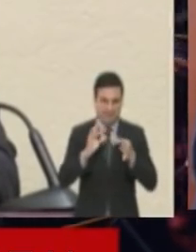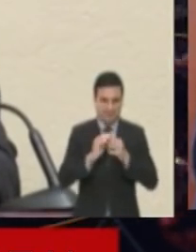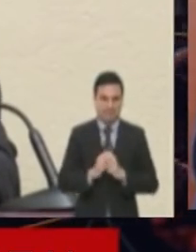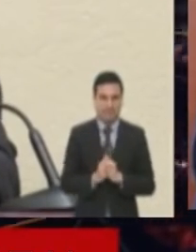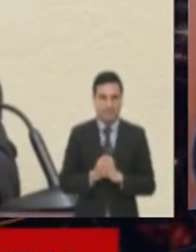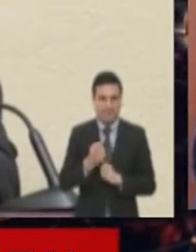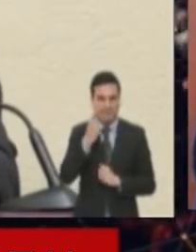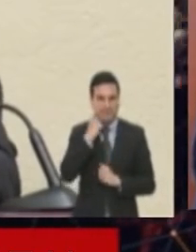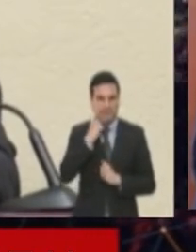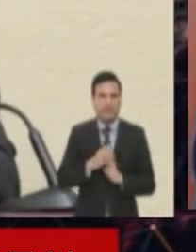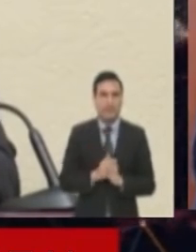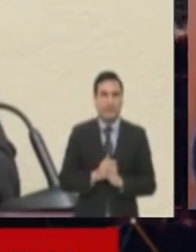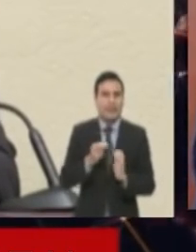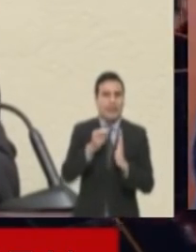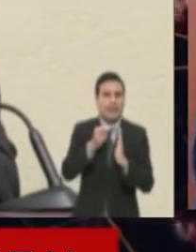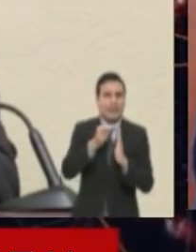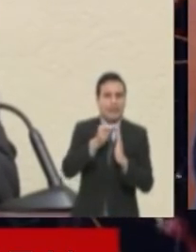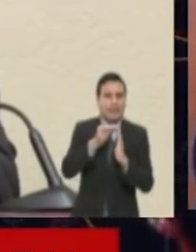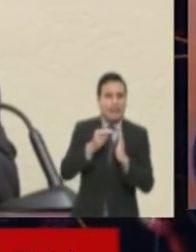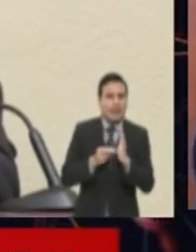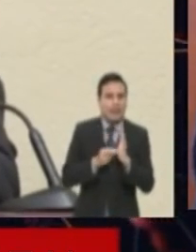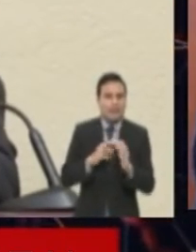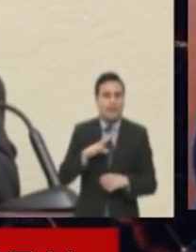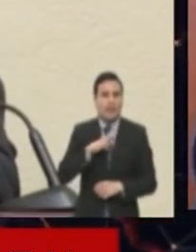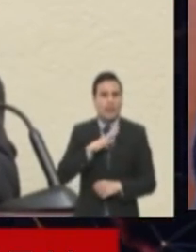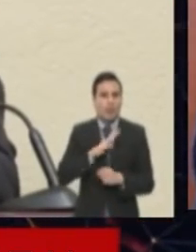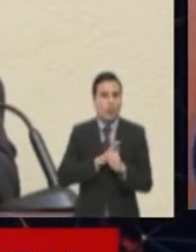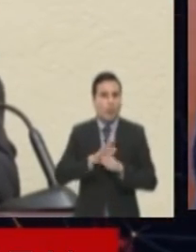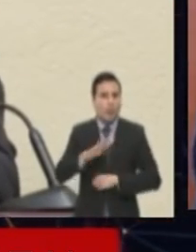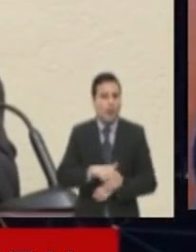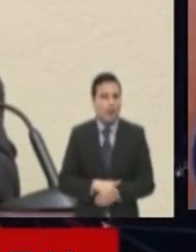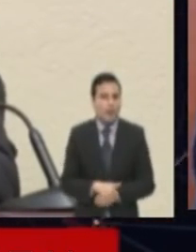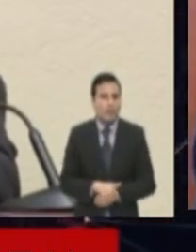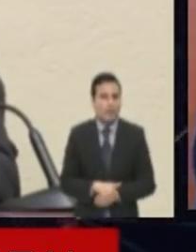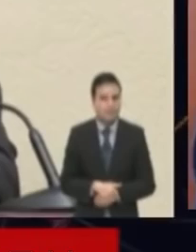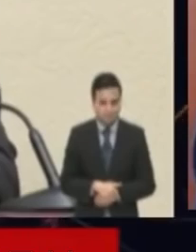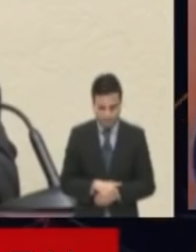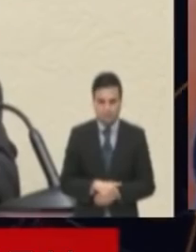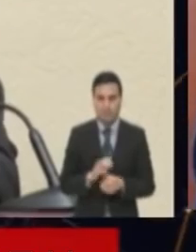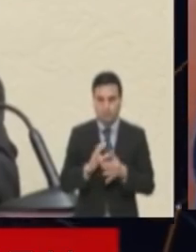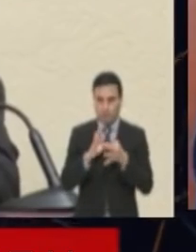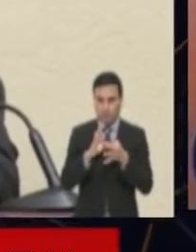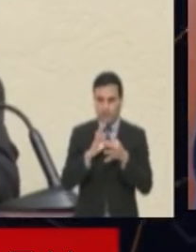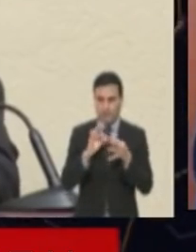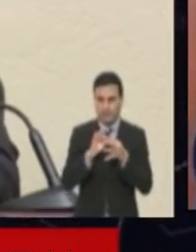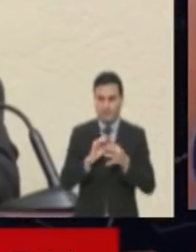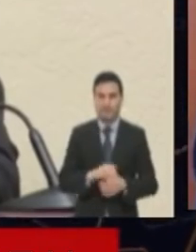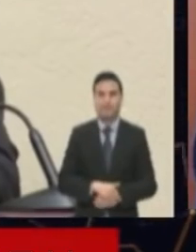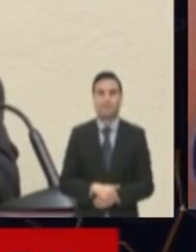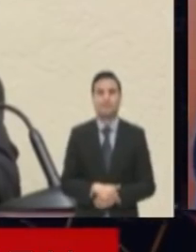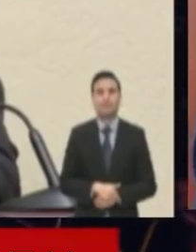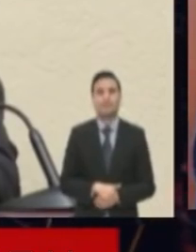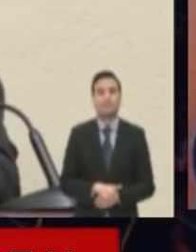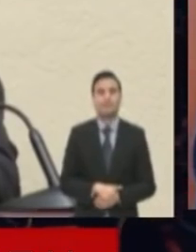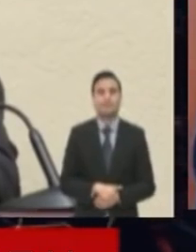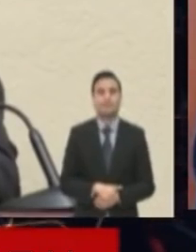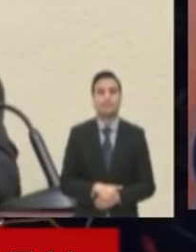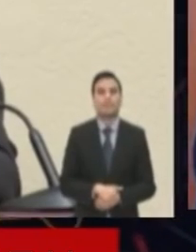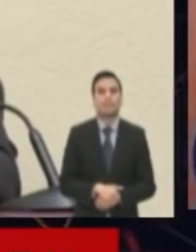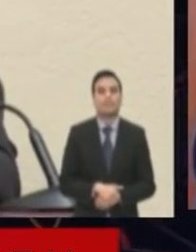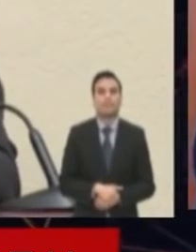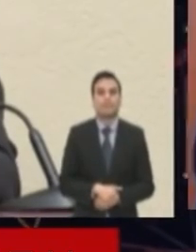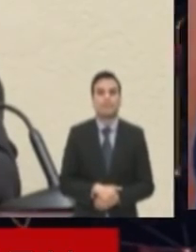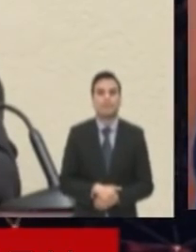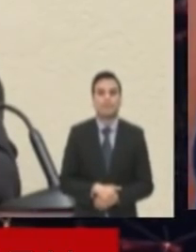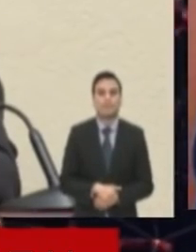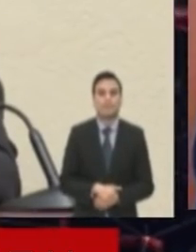ahorrar recursos frente al exceso de prebendas y privilegios que estos tienen. Entonces, hay que buscar